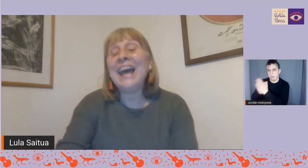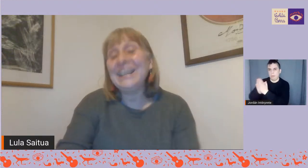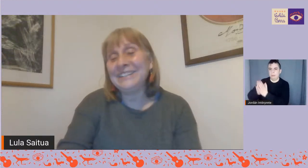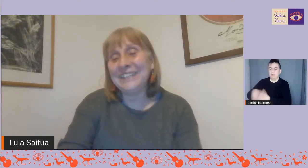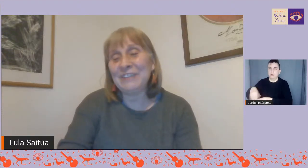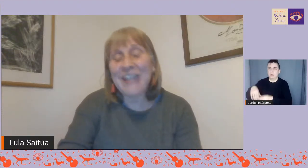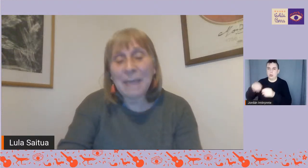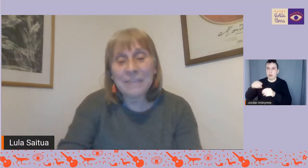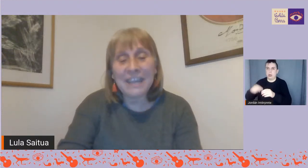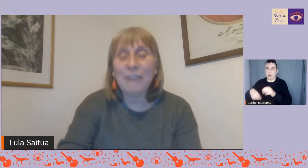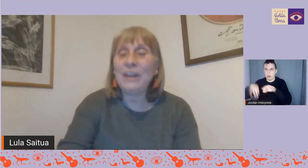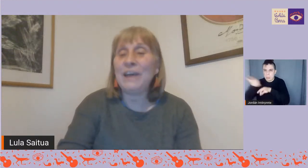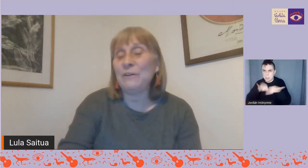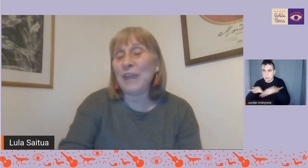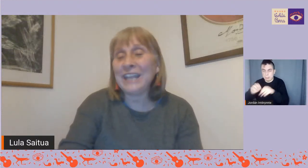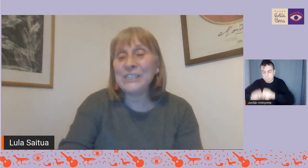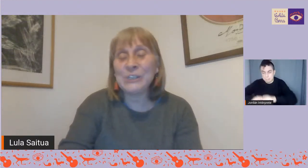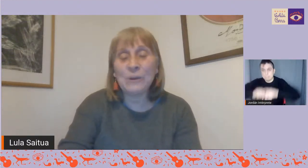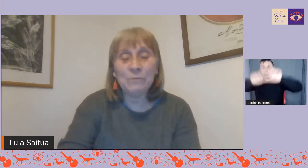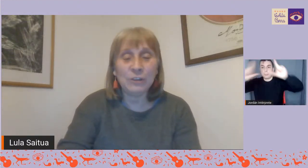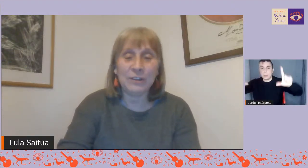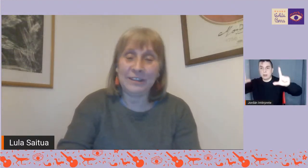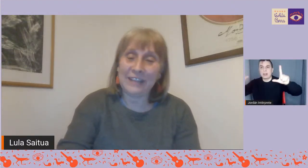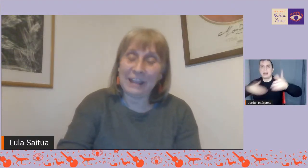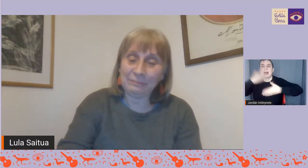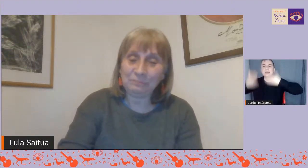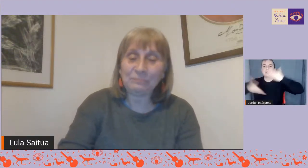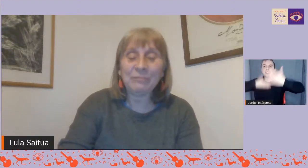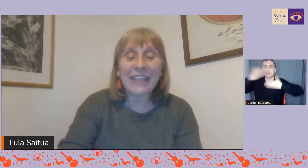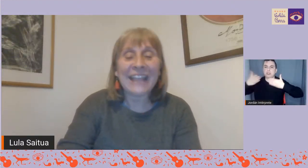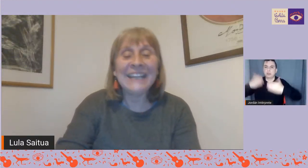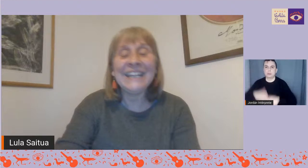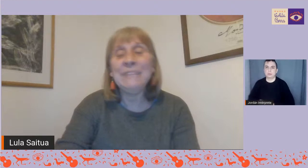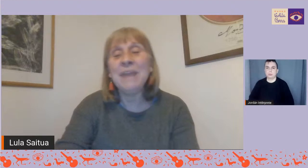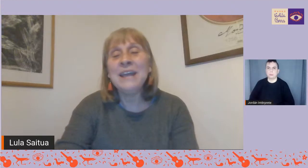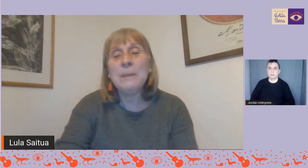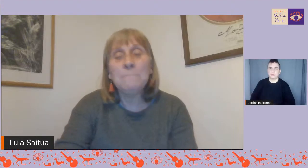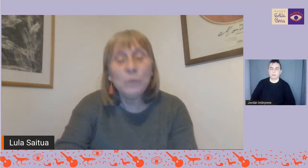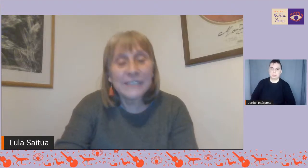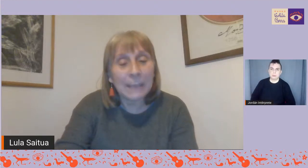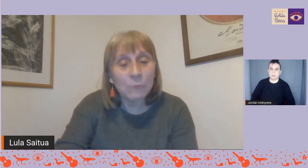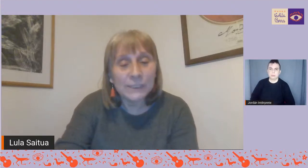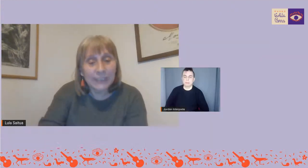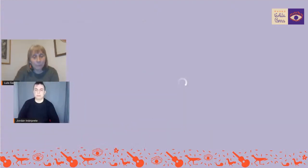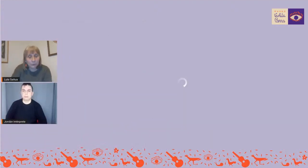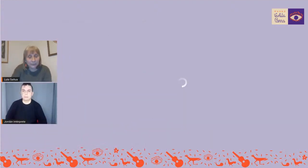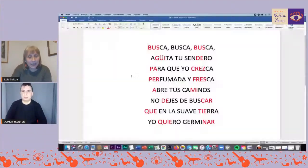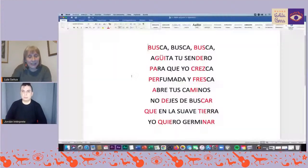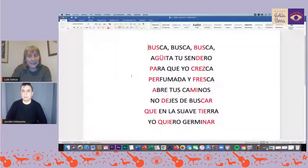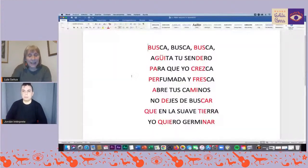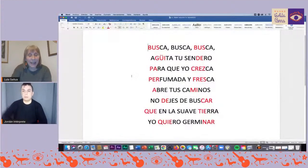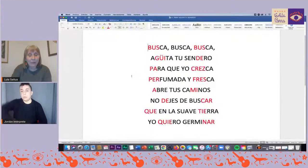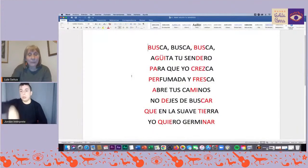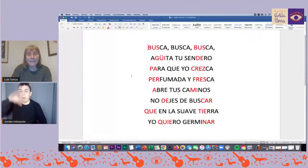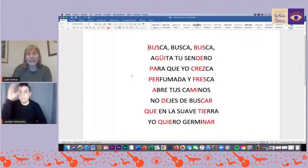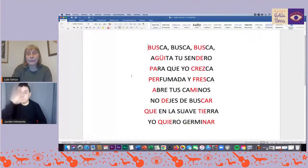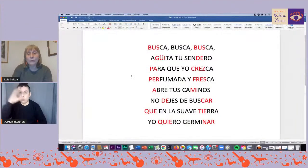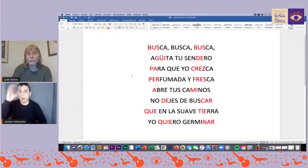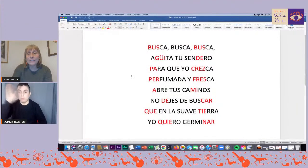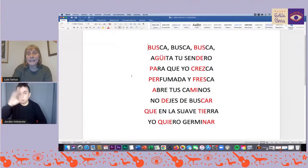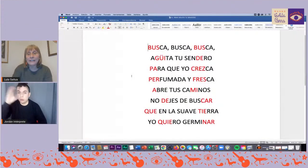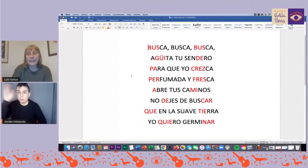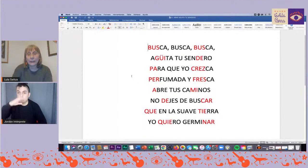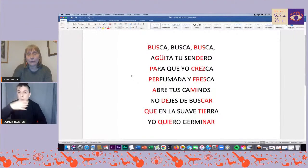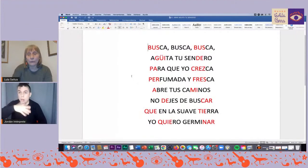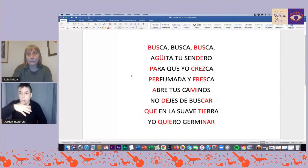ponga la lámina o la canción, la rima, busca, busca, busca, agüita,